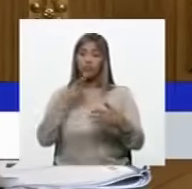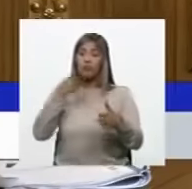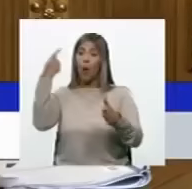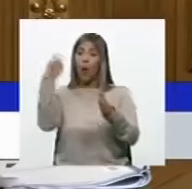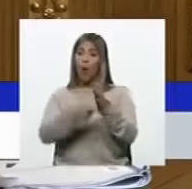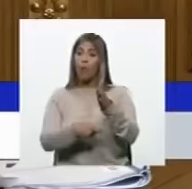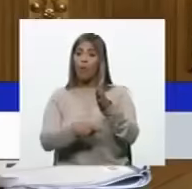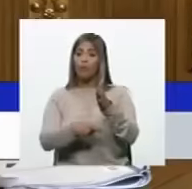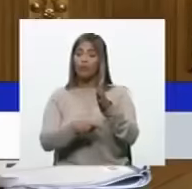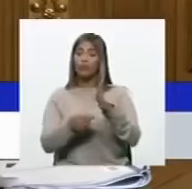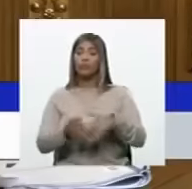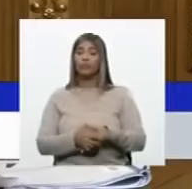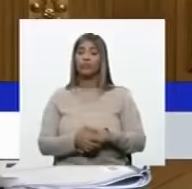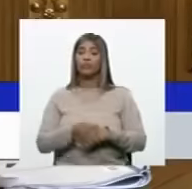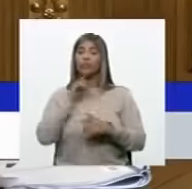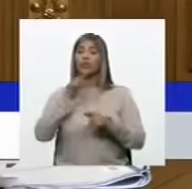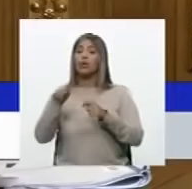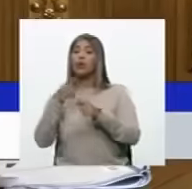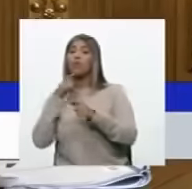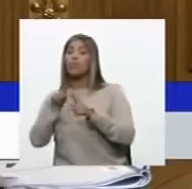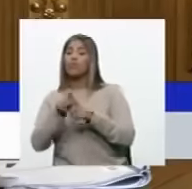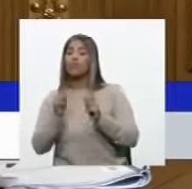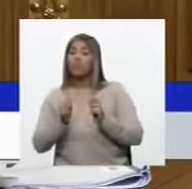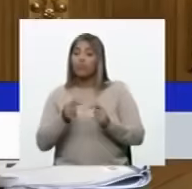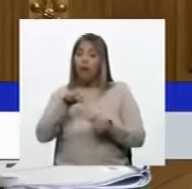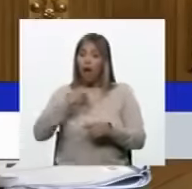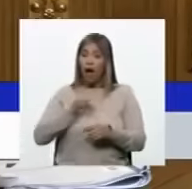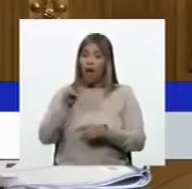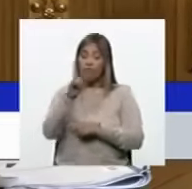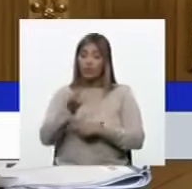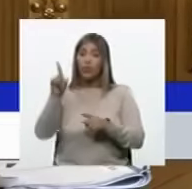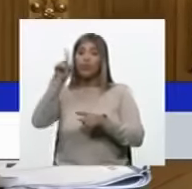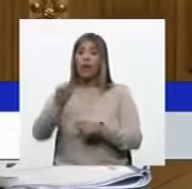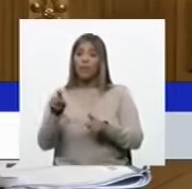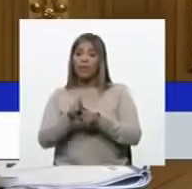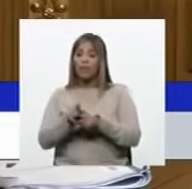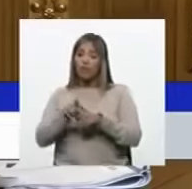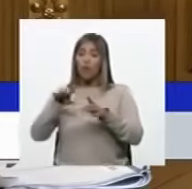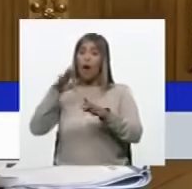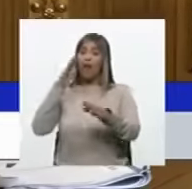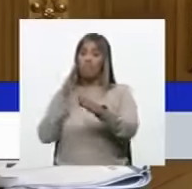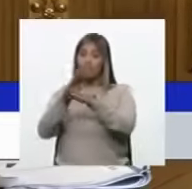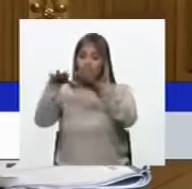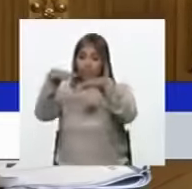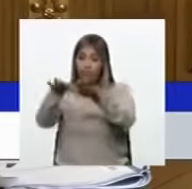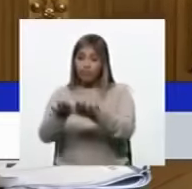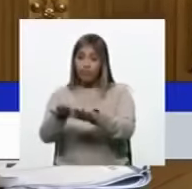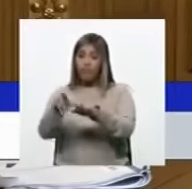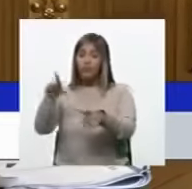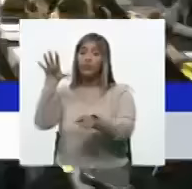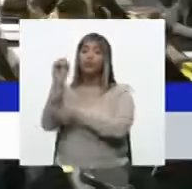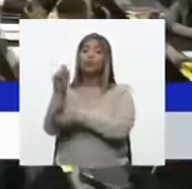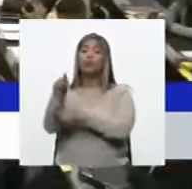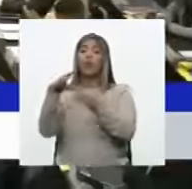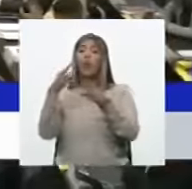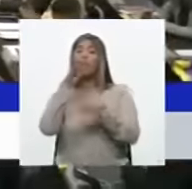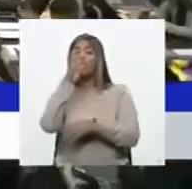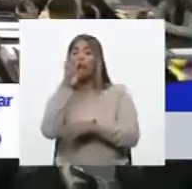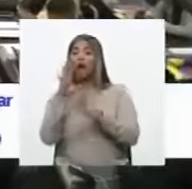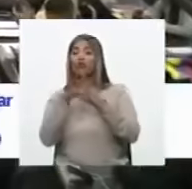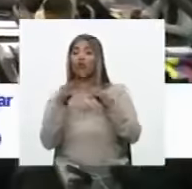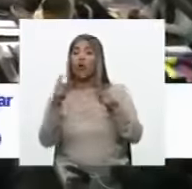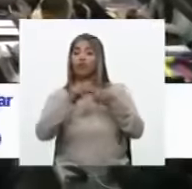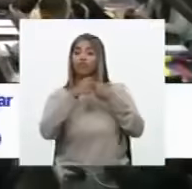prohibición de enajenar y gravar de los bienes que existen en Venezuela, así como congelamiento de cuentas bancarias contra todos los involucrados